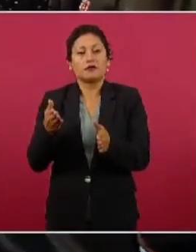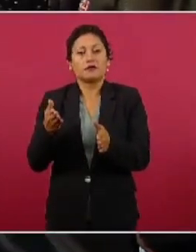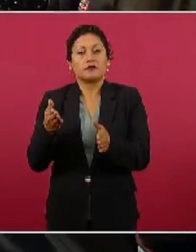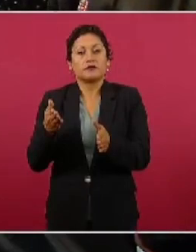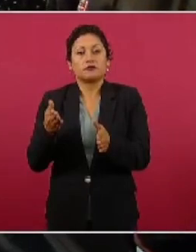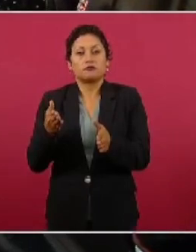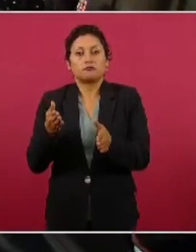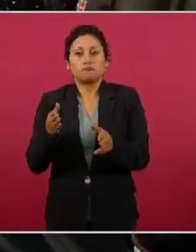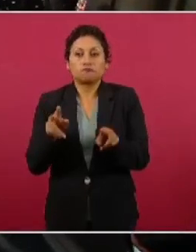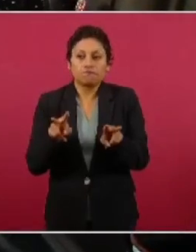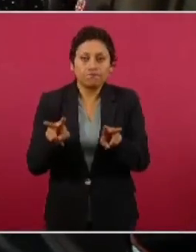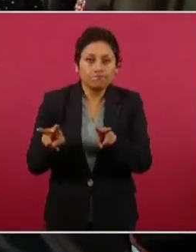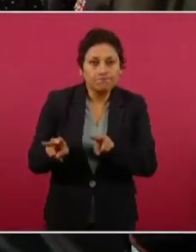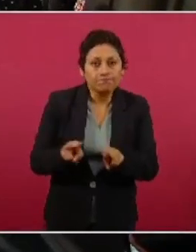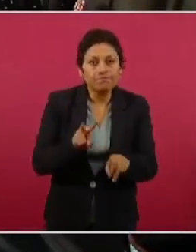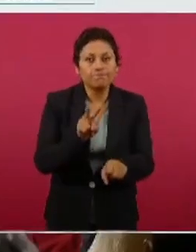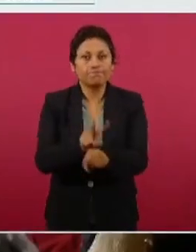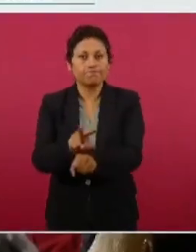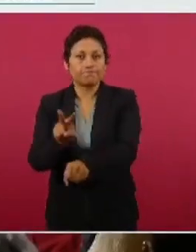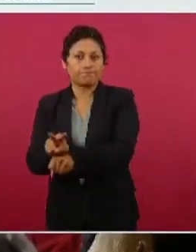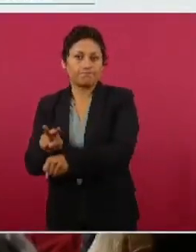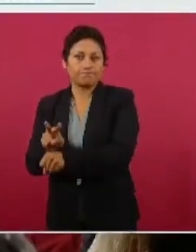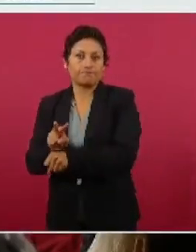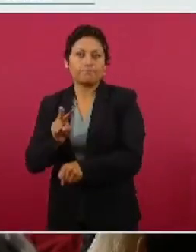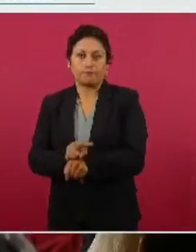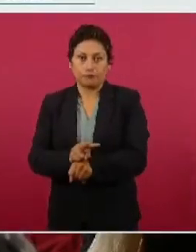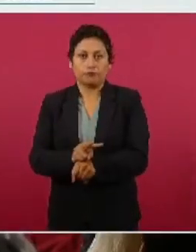y cerramos ductos